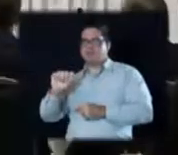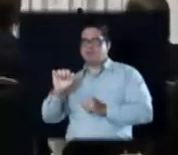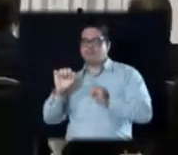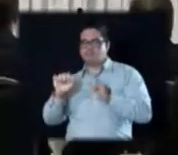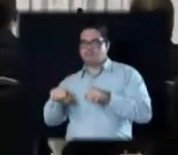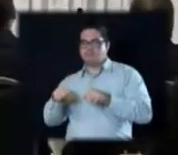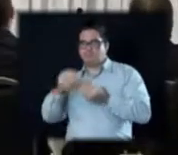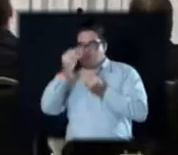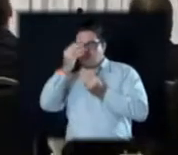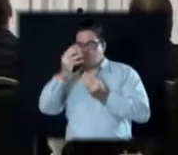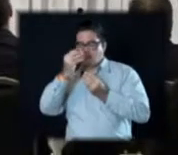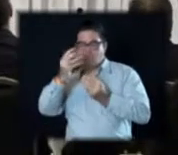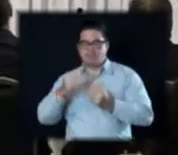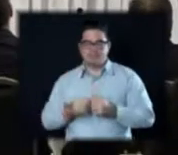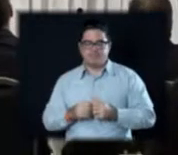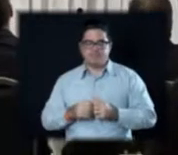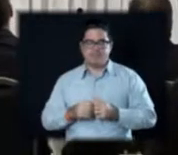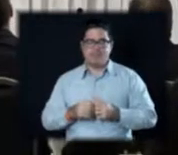sí.